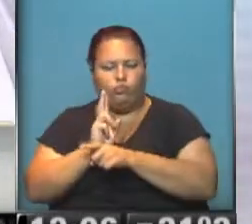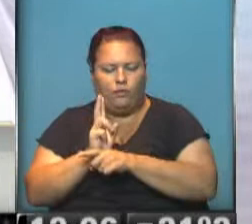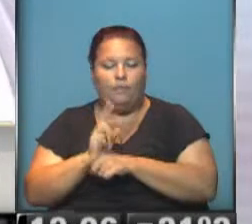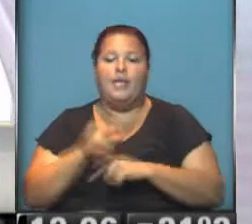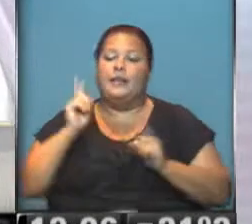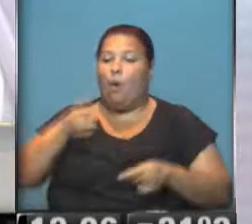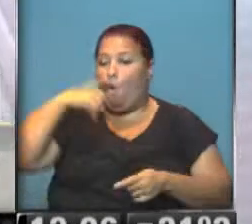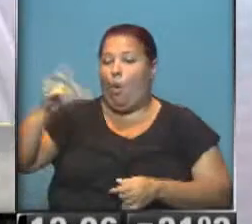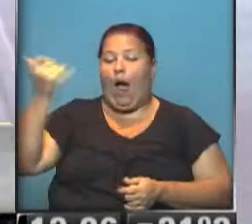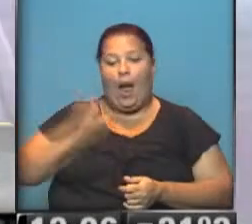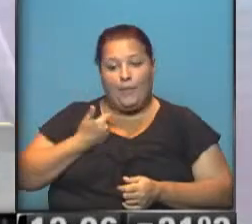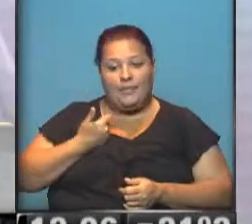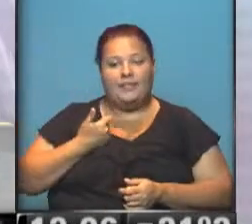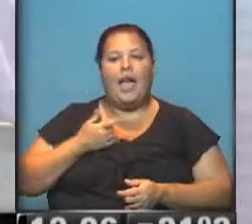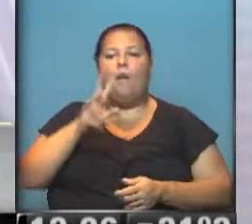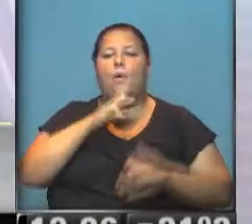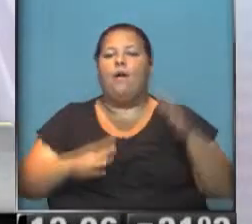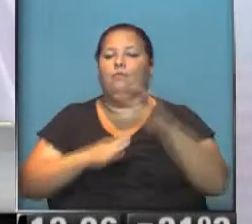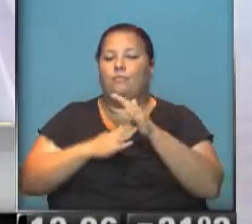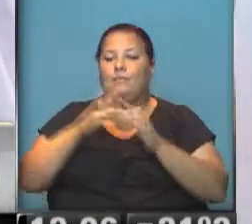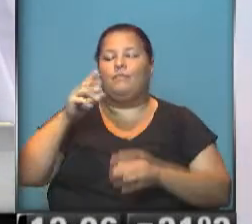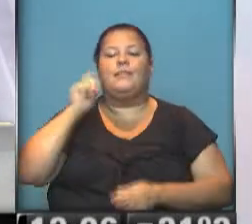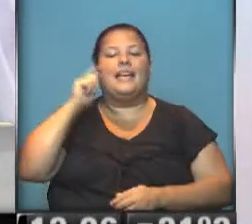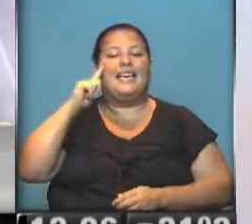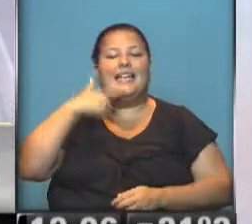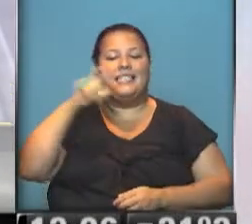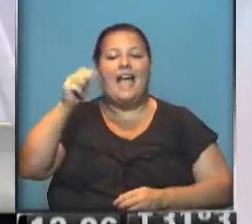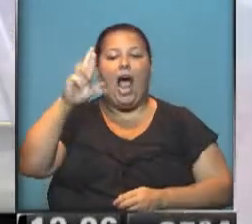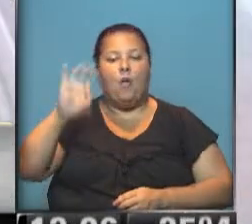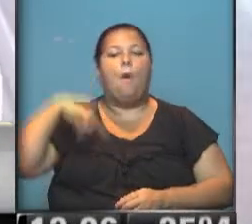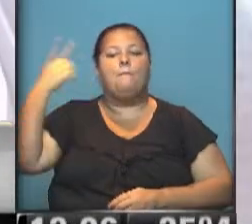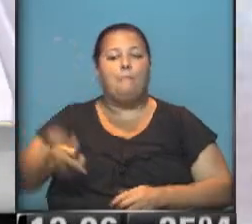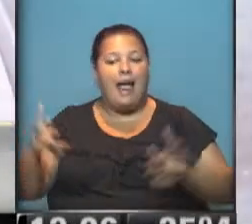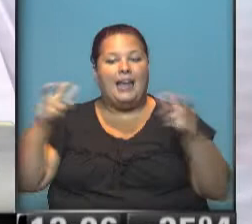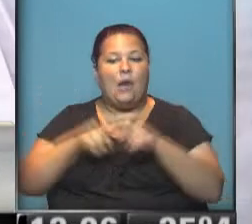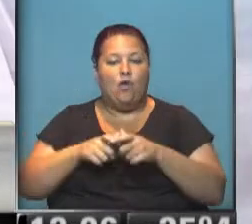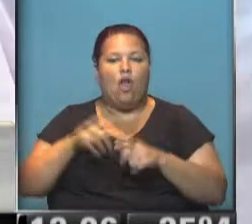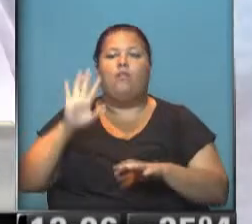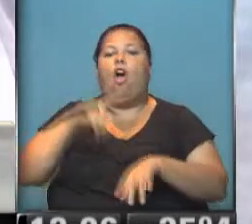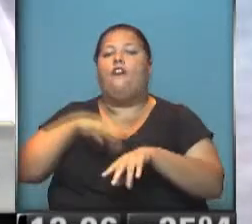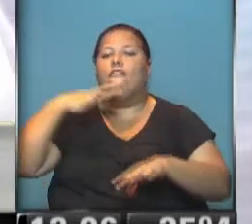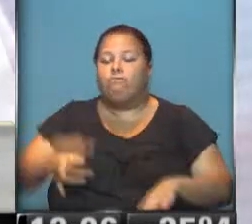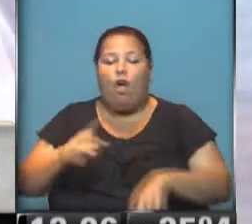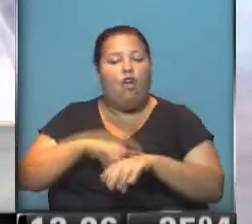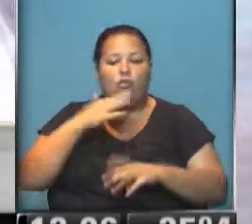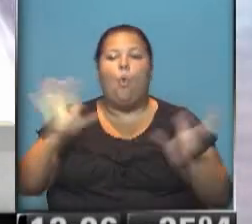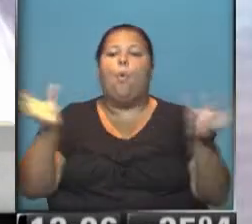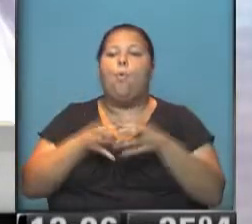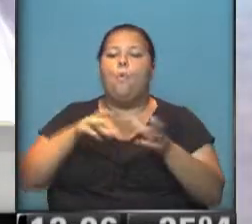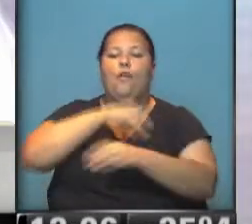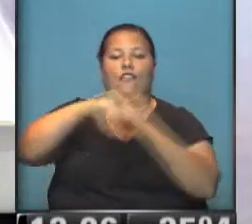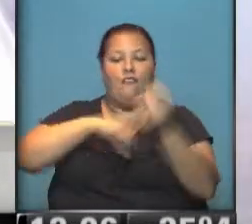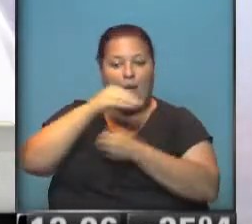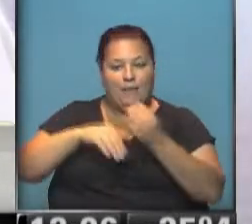último, nos acaban de informar que la Procuradora General de la Nación, Alejandra Giscarbó, recibirá mañana en horario aún a determinar a las agrupaciones de